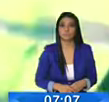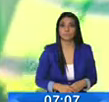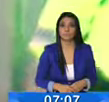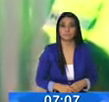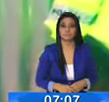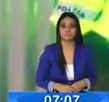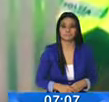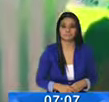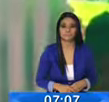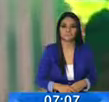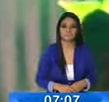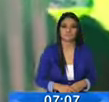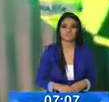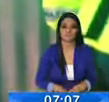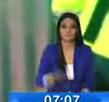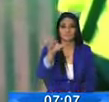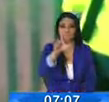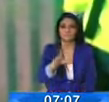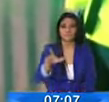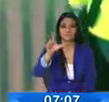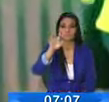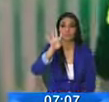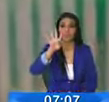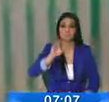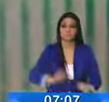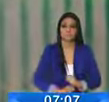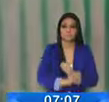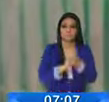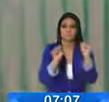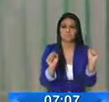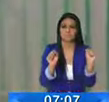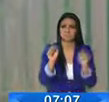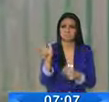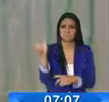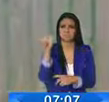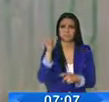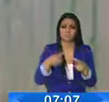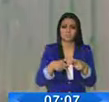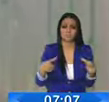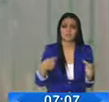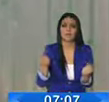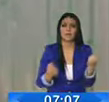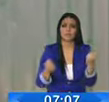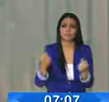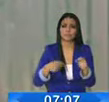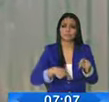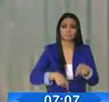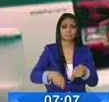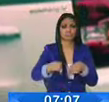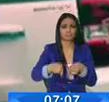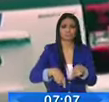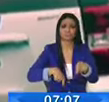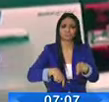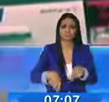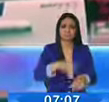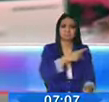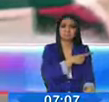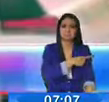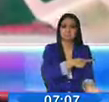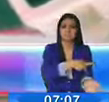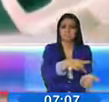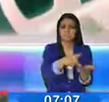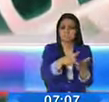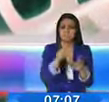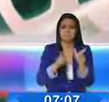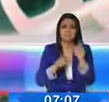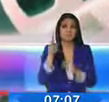el lunes cuatro de la mañana a esa hora sólo se escucha el ruido de los camiones transitando por la vía perimetral sonido que ya resulta